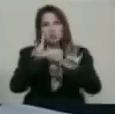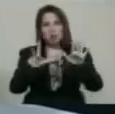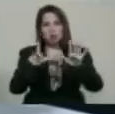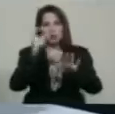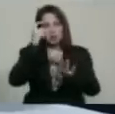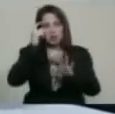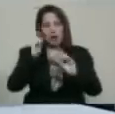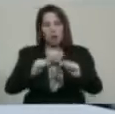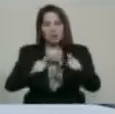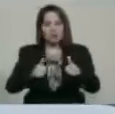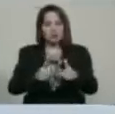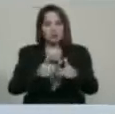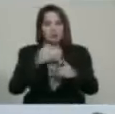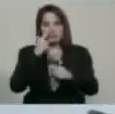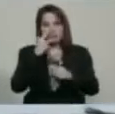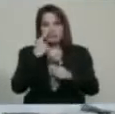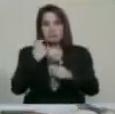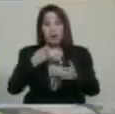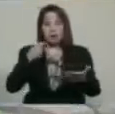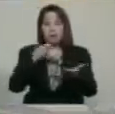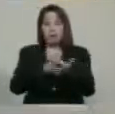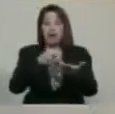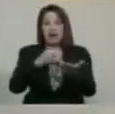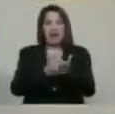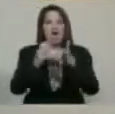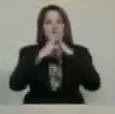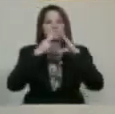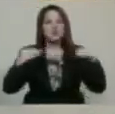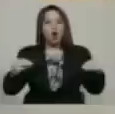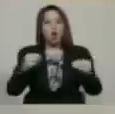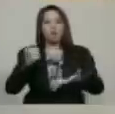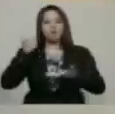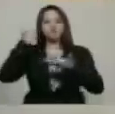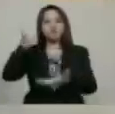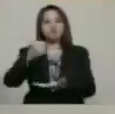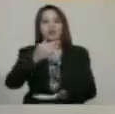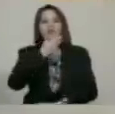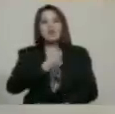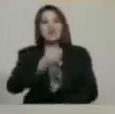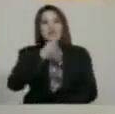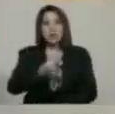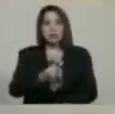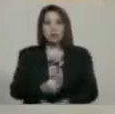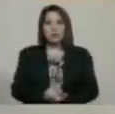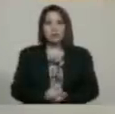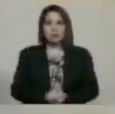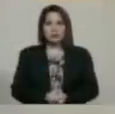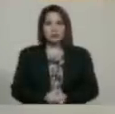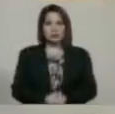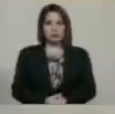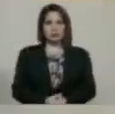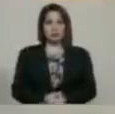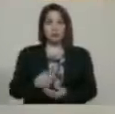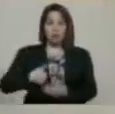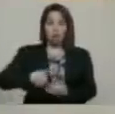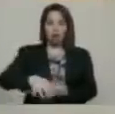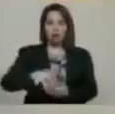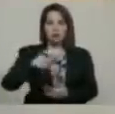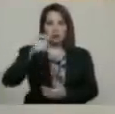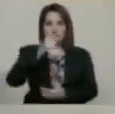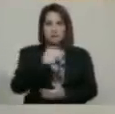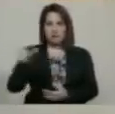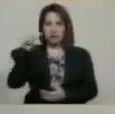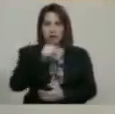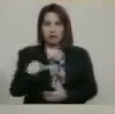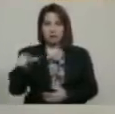Se van a comenzar a pagar todos los aguinaldos como es debido, las próximas semanas.